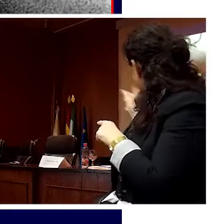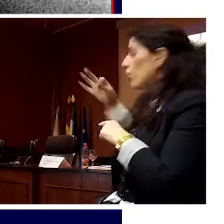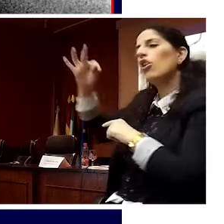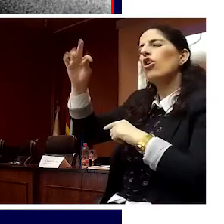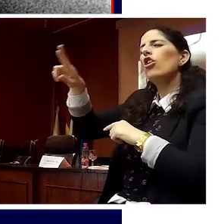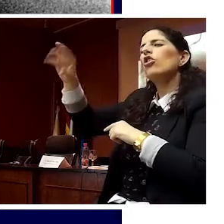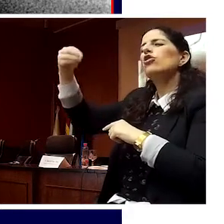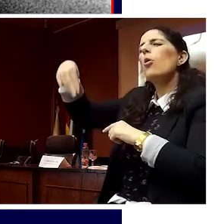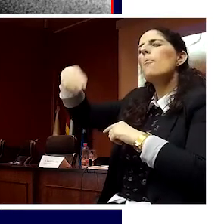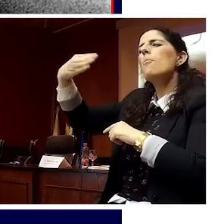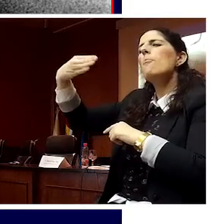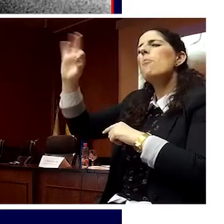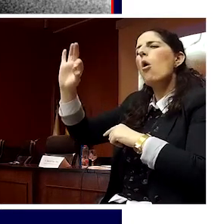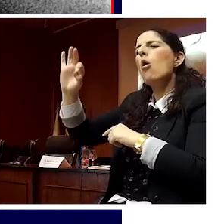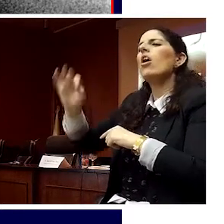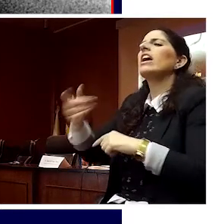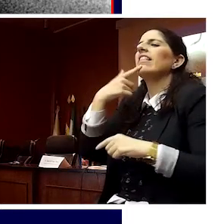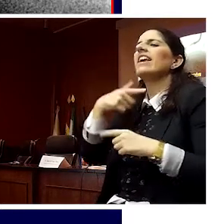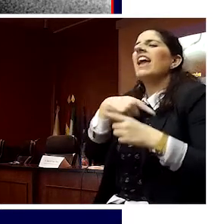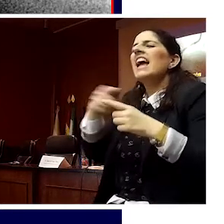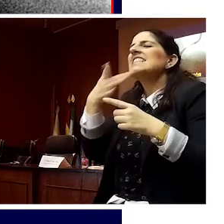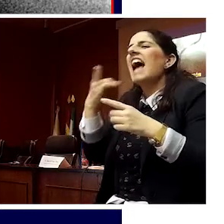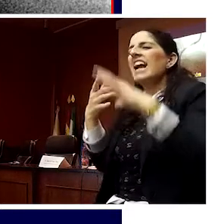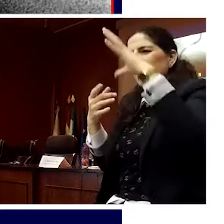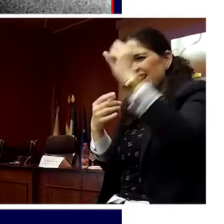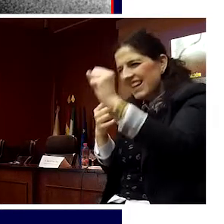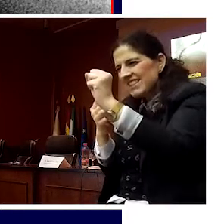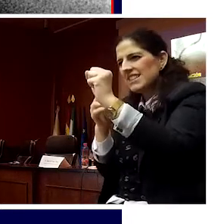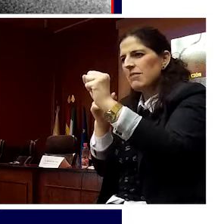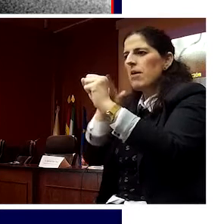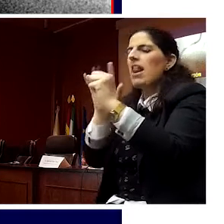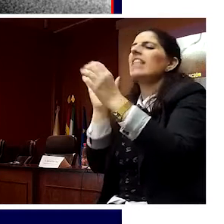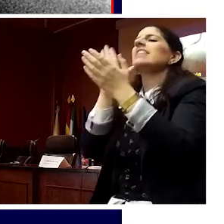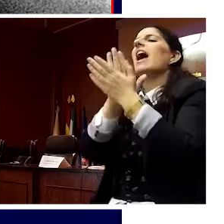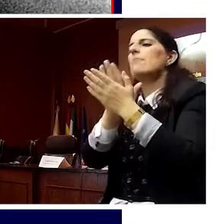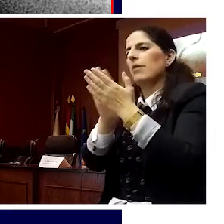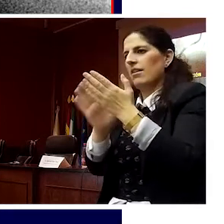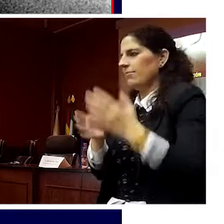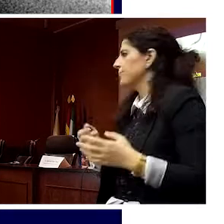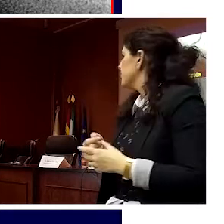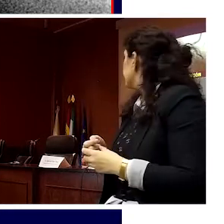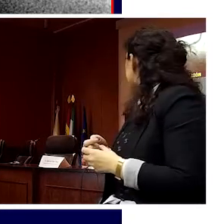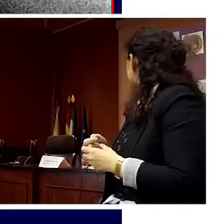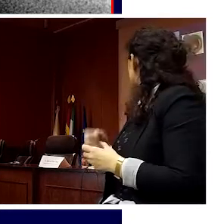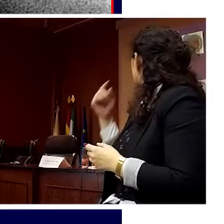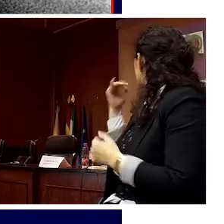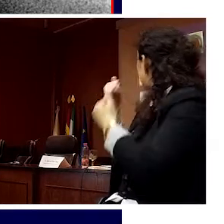que desaparece al aspirar y que desaparece por completo de la luz al implantar un stent.